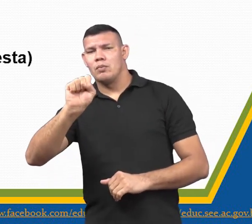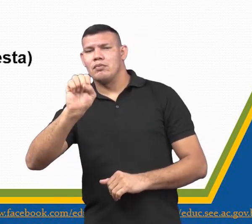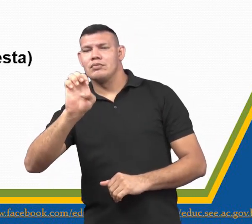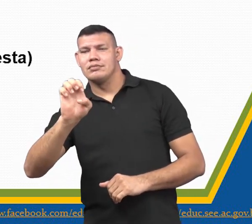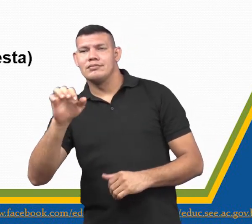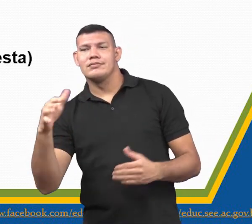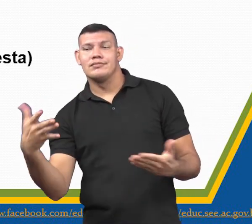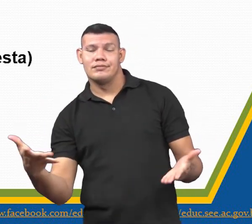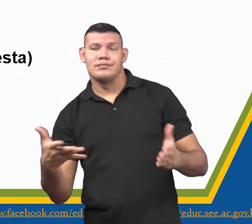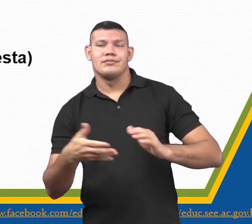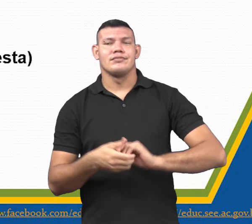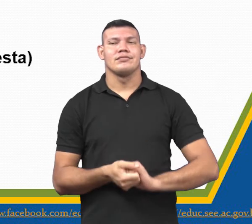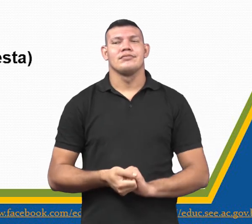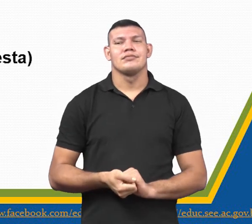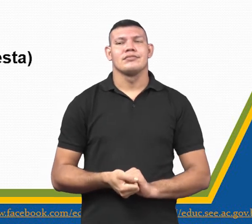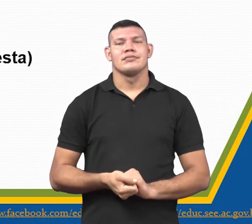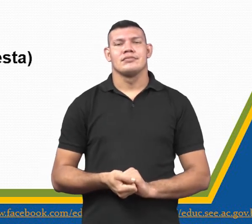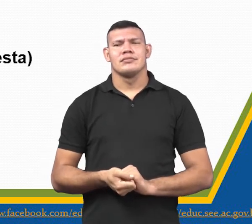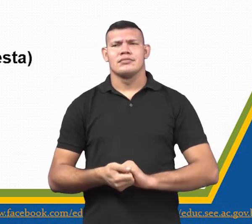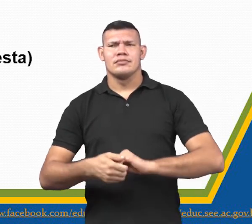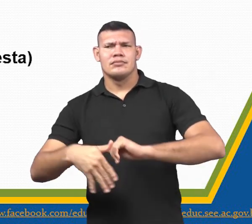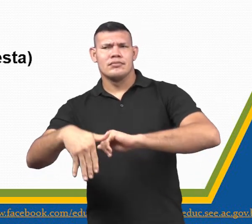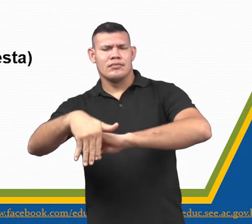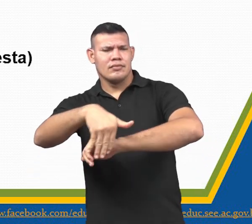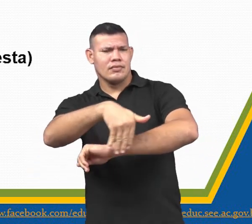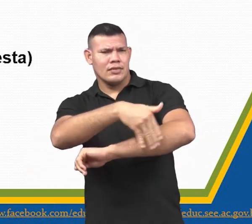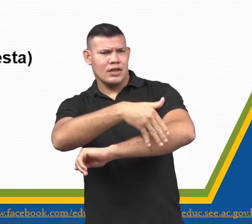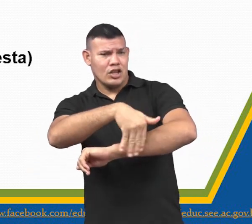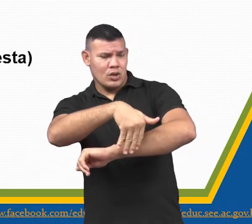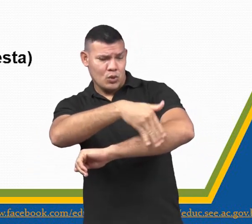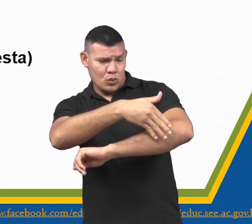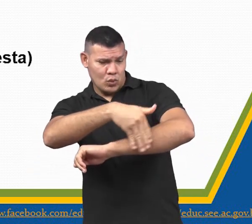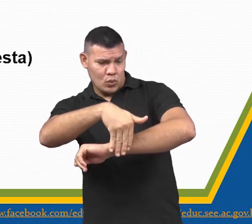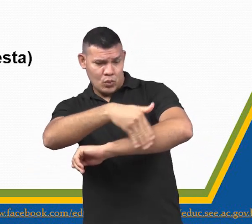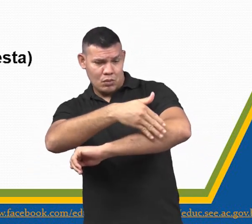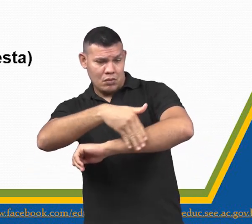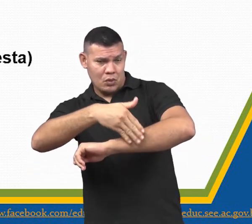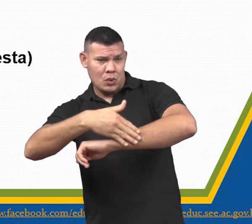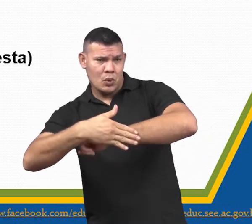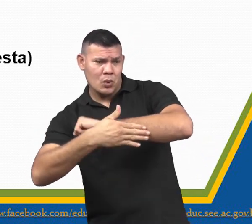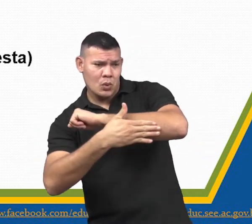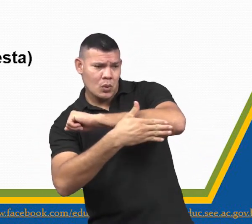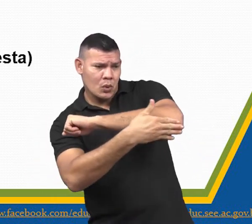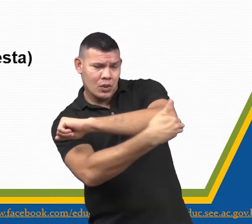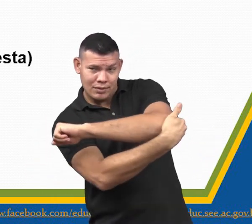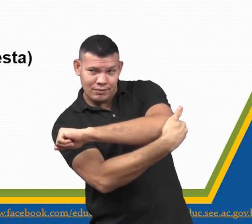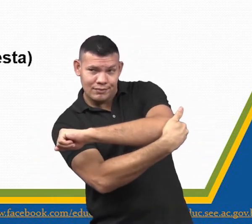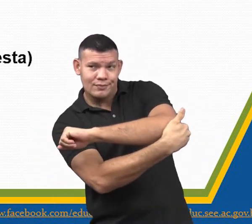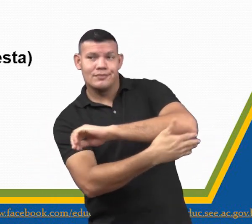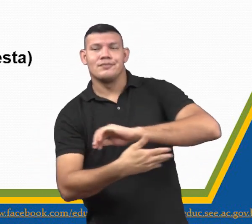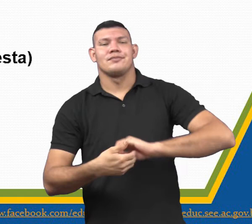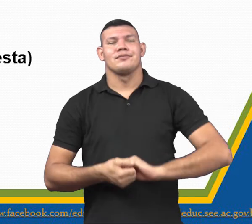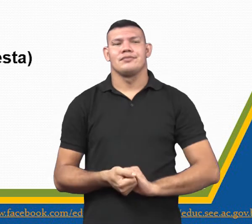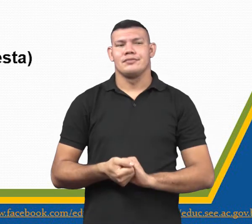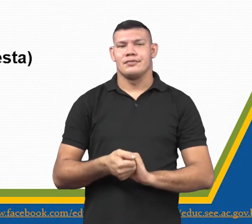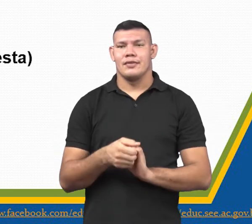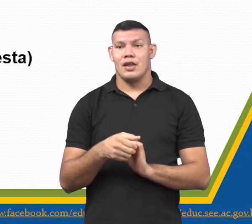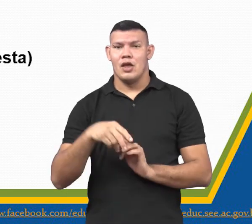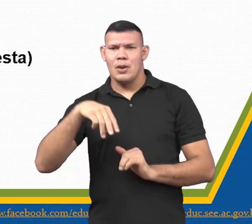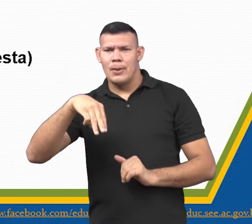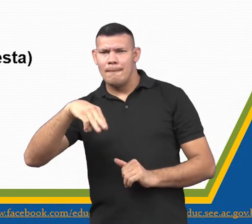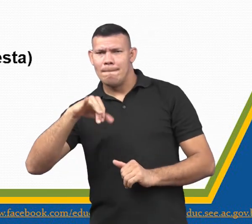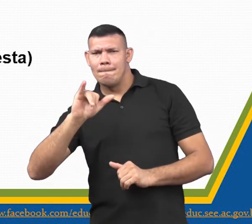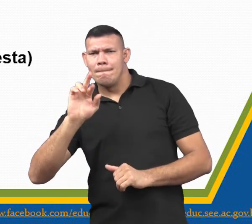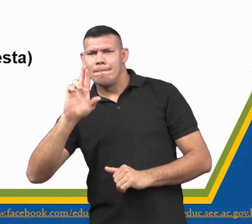peatones. Las calles por las esquinas. Cruza ou mira. Sabe o que é mira, gente, em espanhol?